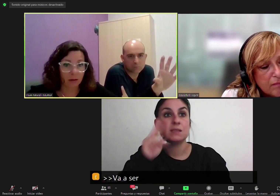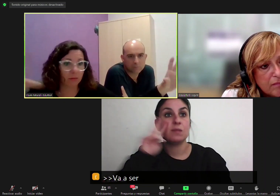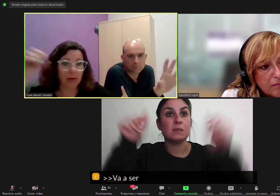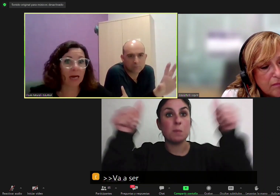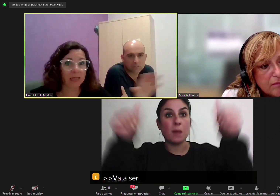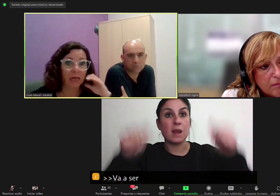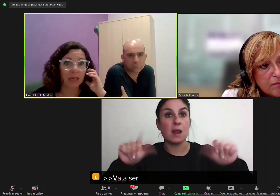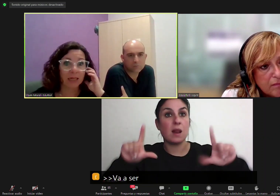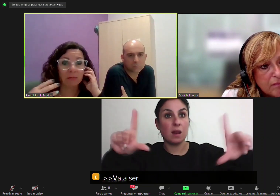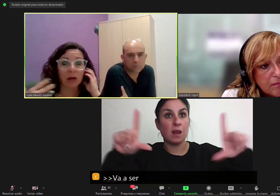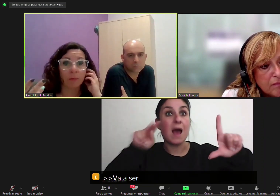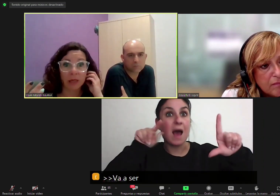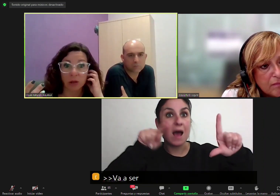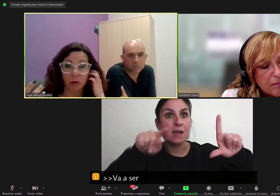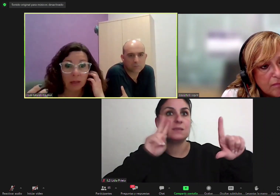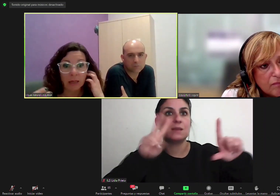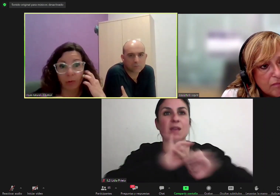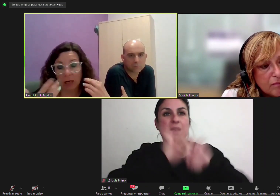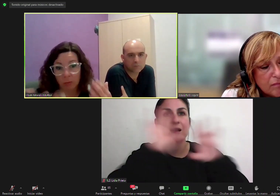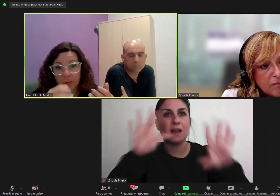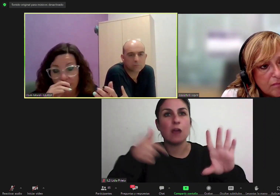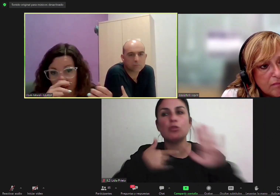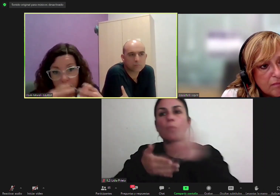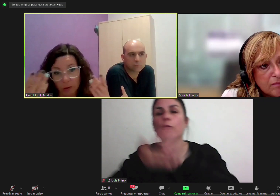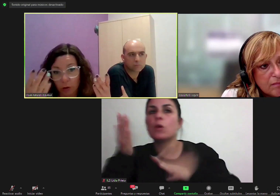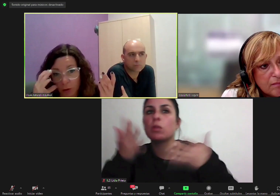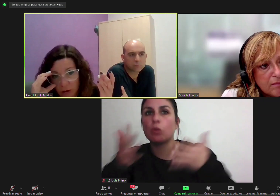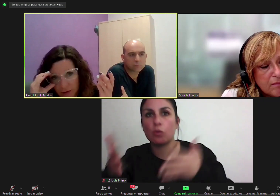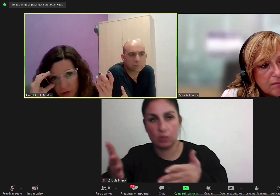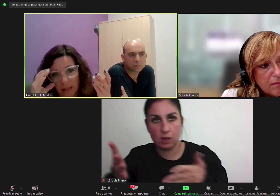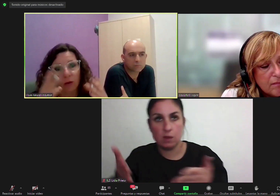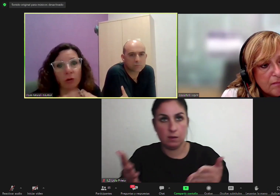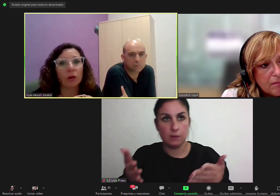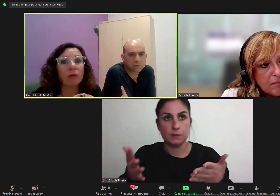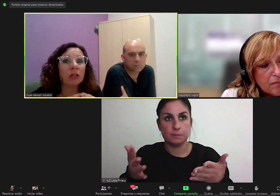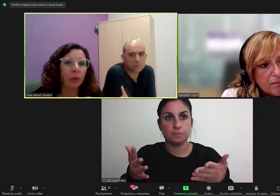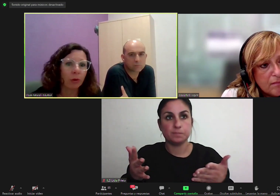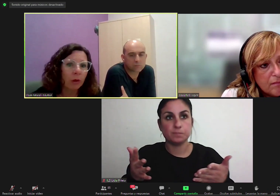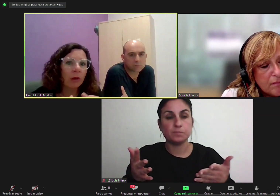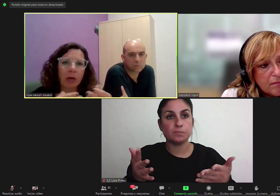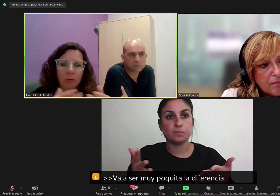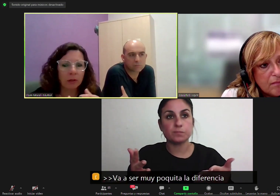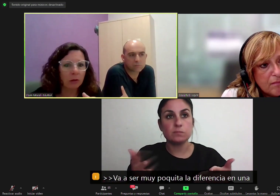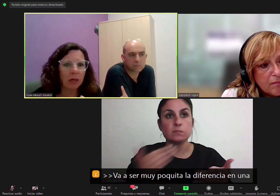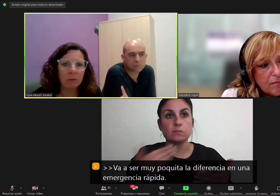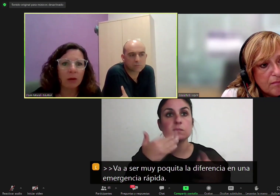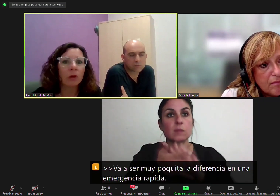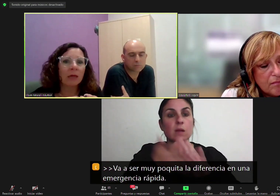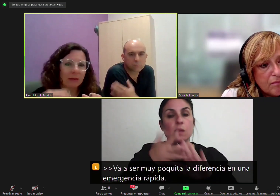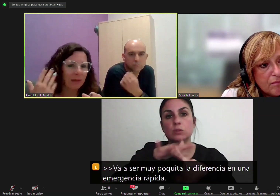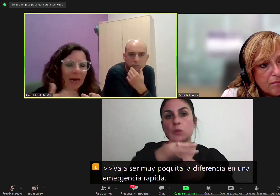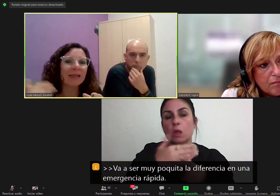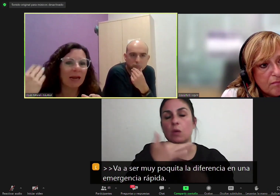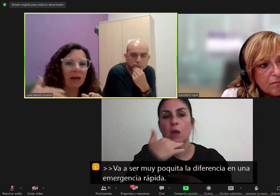que ir de la salida, es más la comprensión. Sobre todo por los efectos o de una situación que en un momento